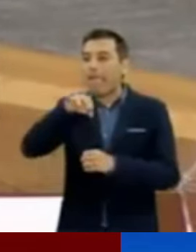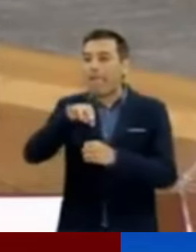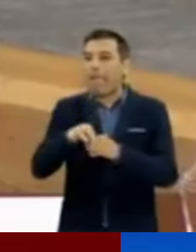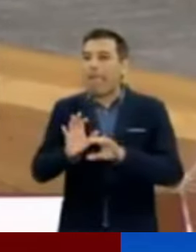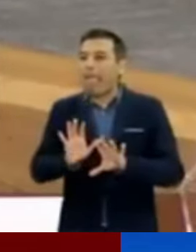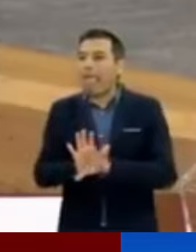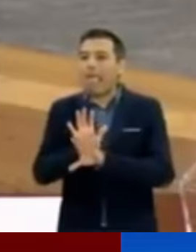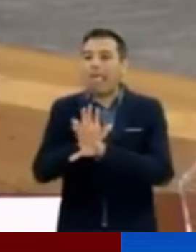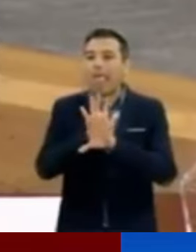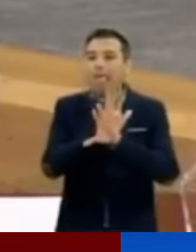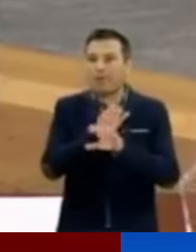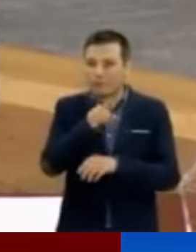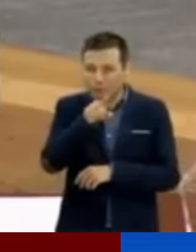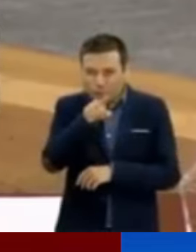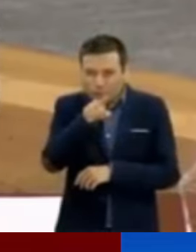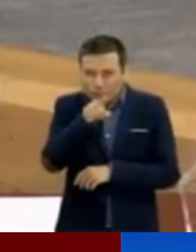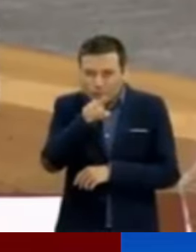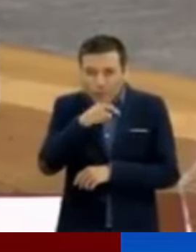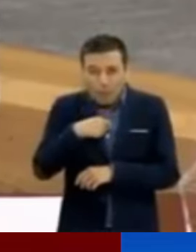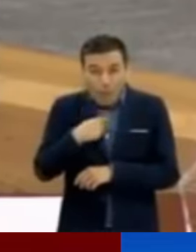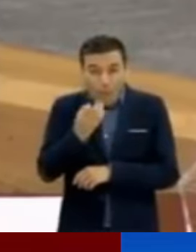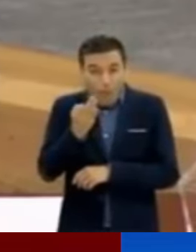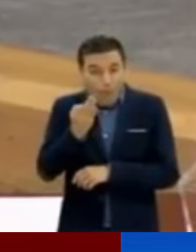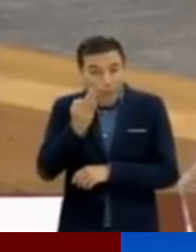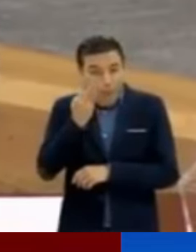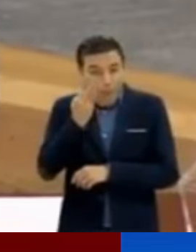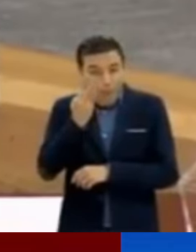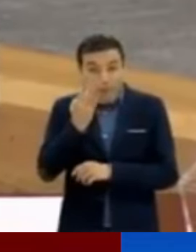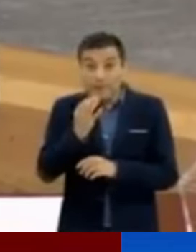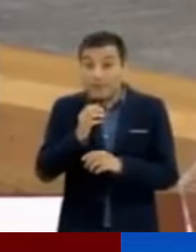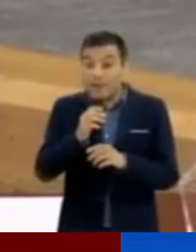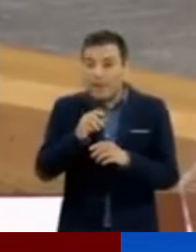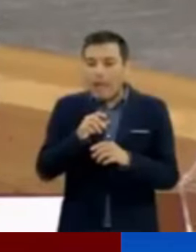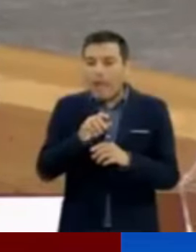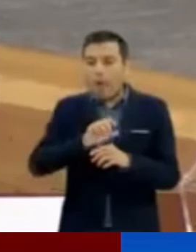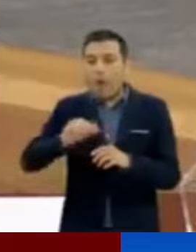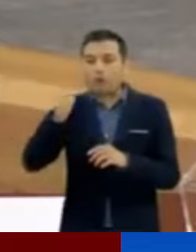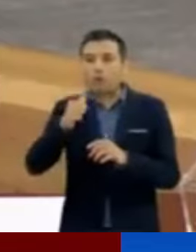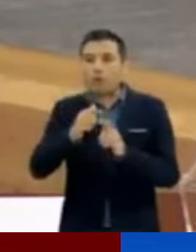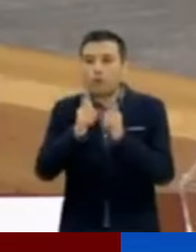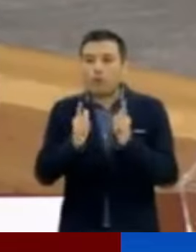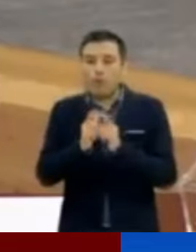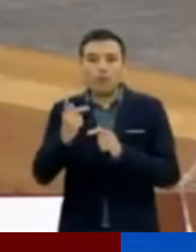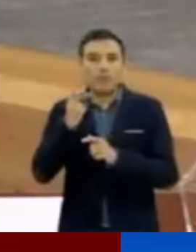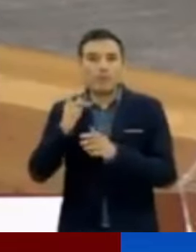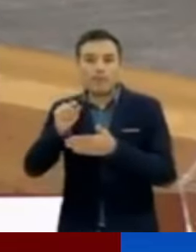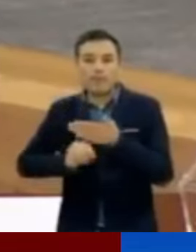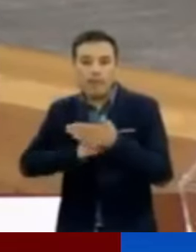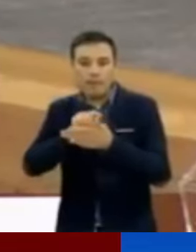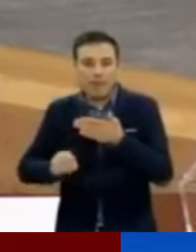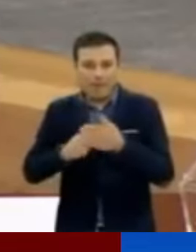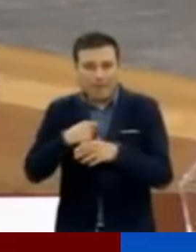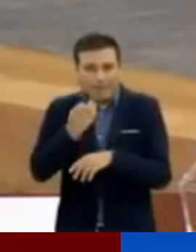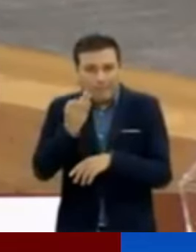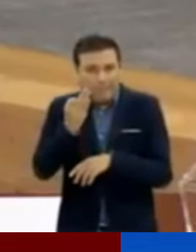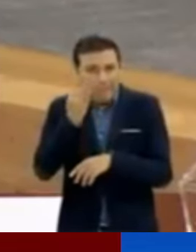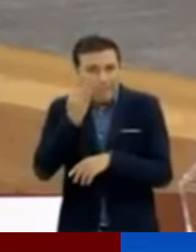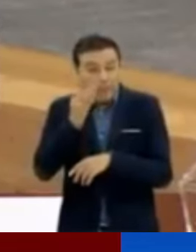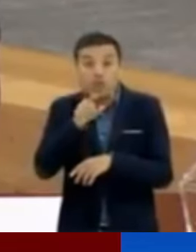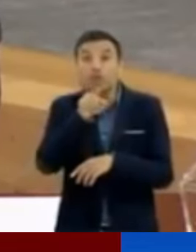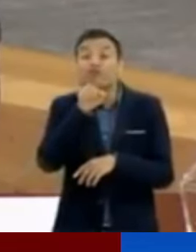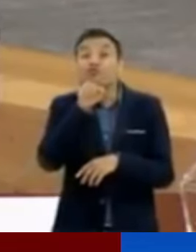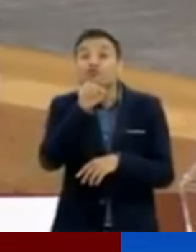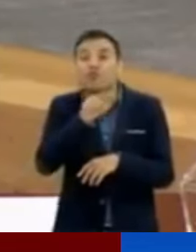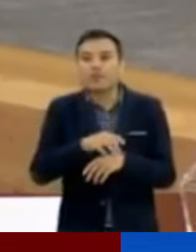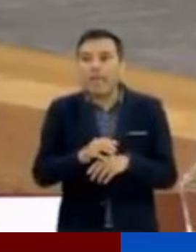por la gente en las urnas, cómo estos votos eran tachados por otras opciones y cómo ustedes hicieron todo hasta lo imposible